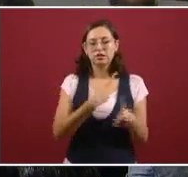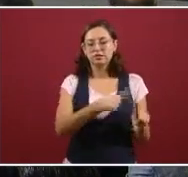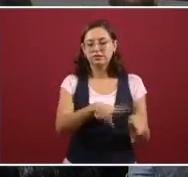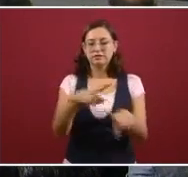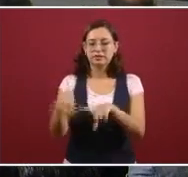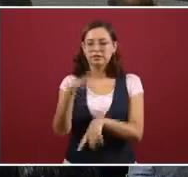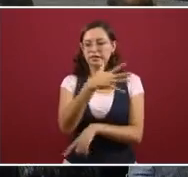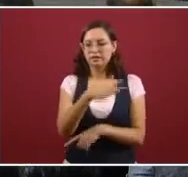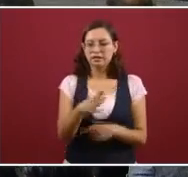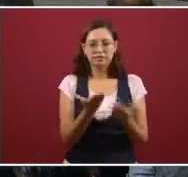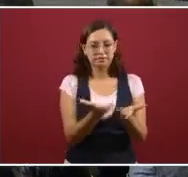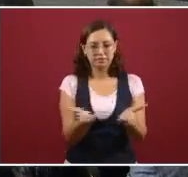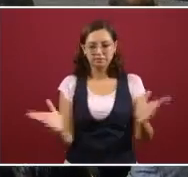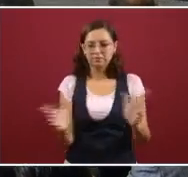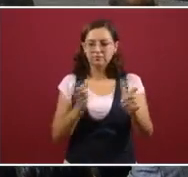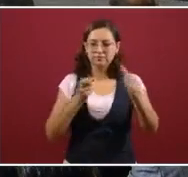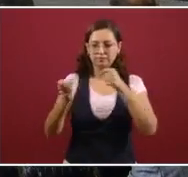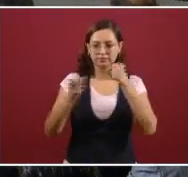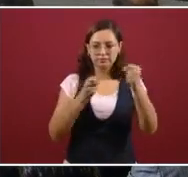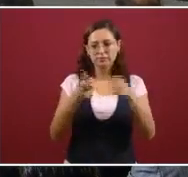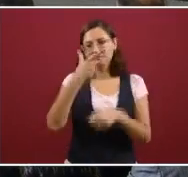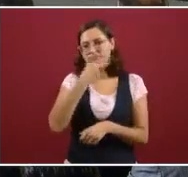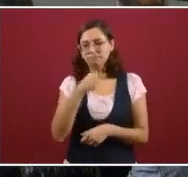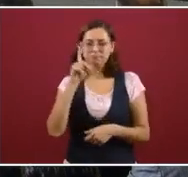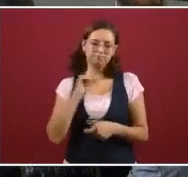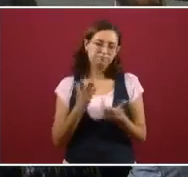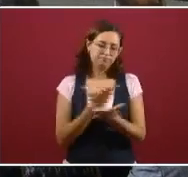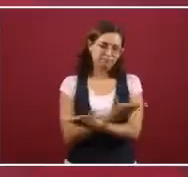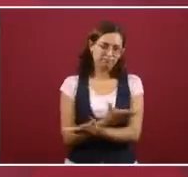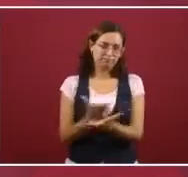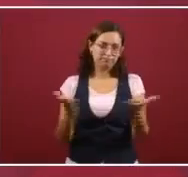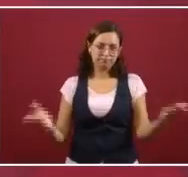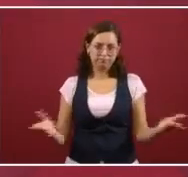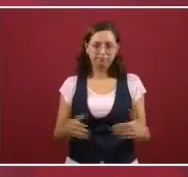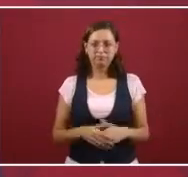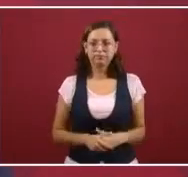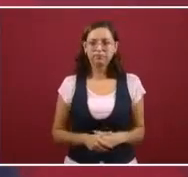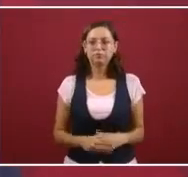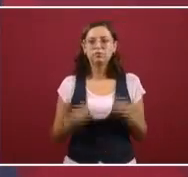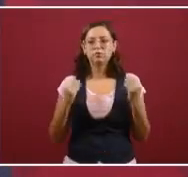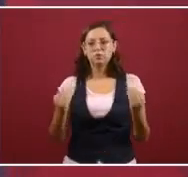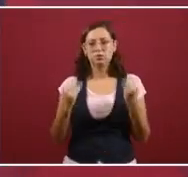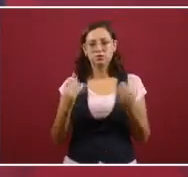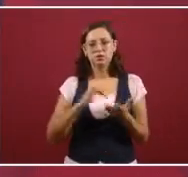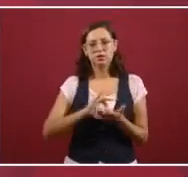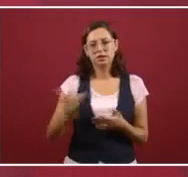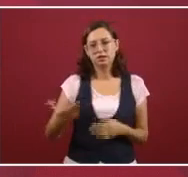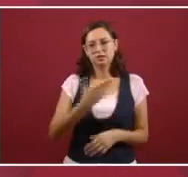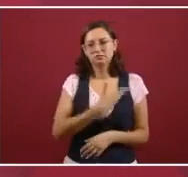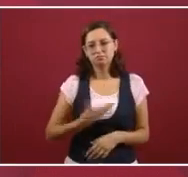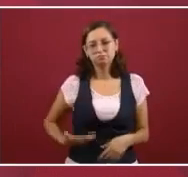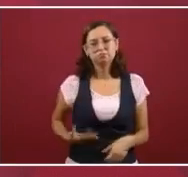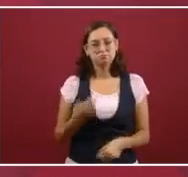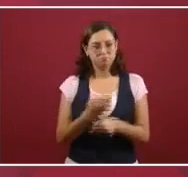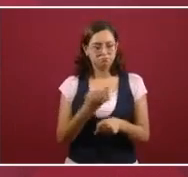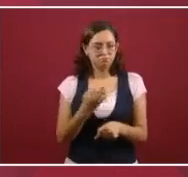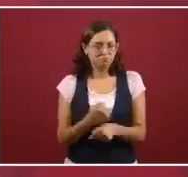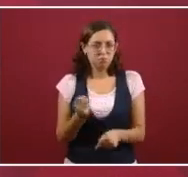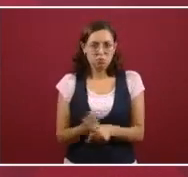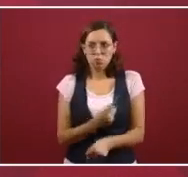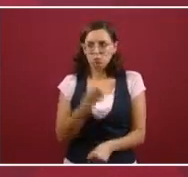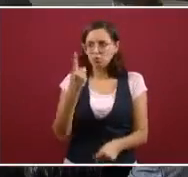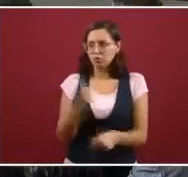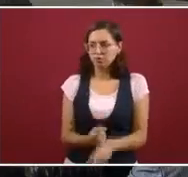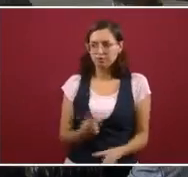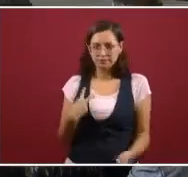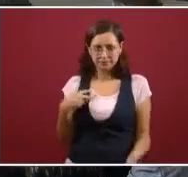de fondos, medios de comunicación, señoras y señores. Agradecemos mucho, señor presidente, la oportunidad que nos da de acompañarlo en esta